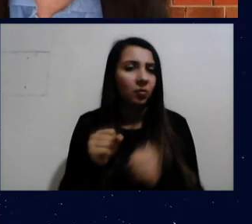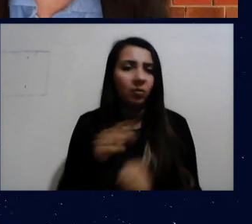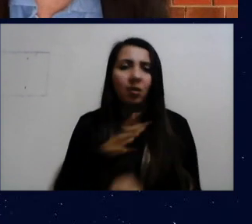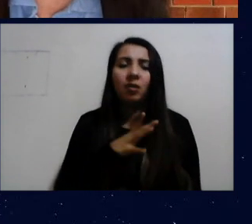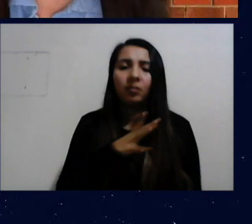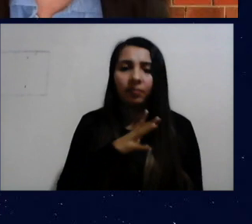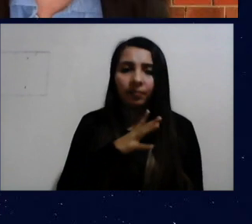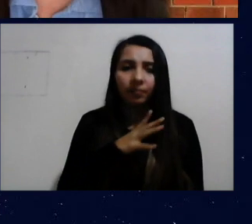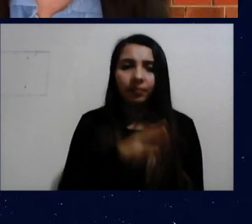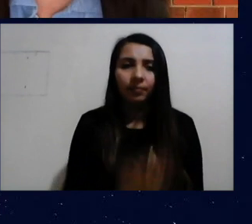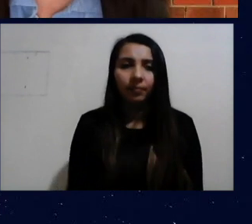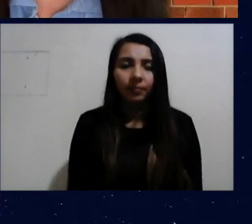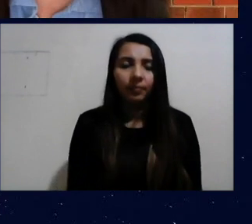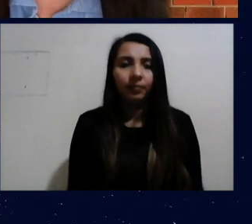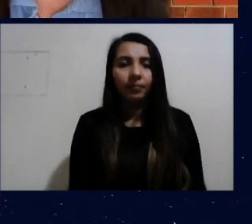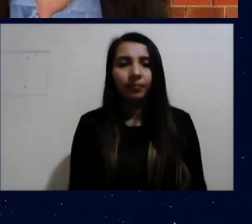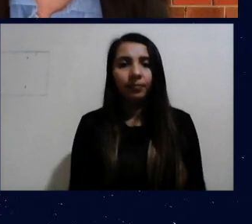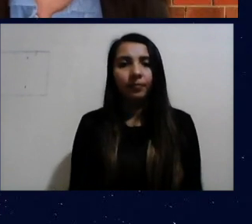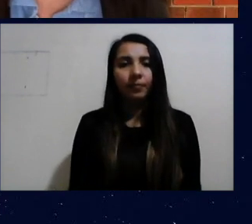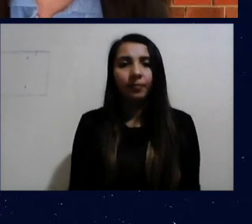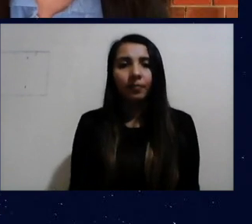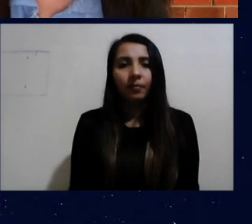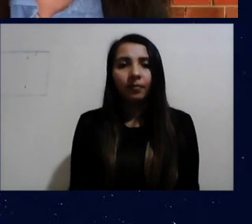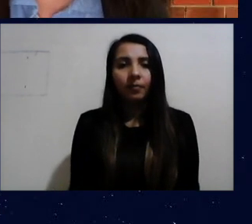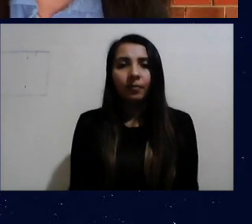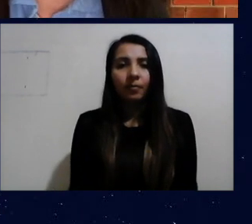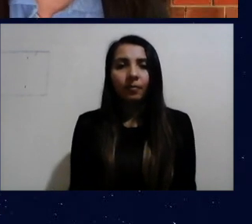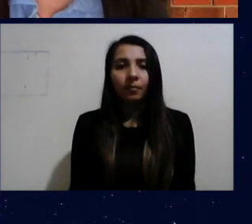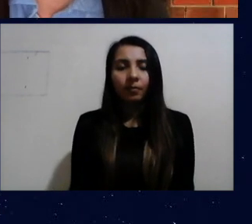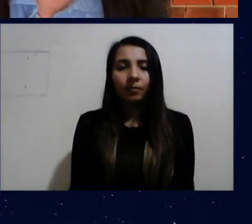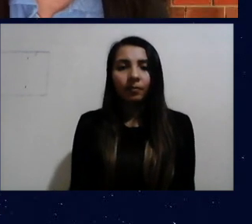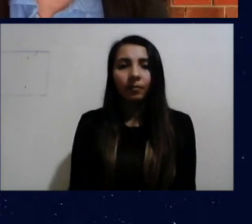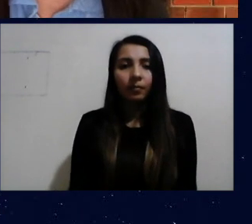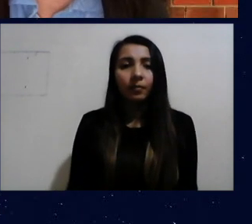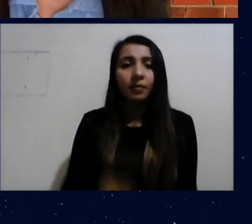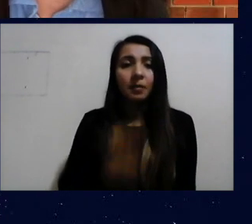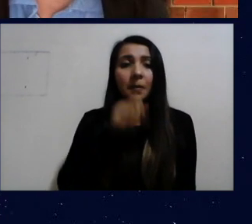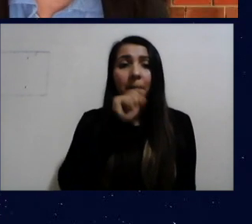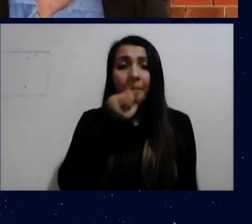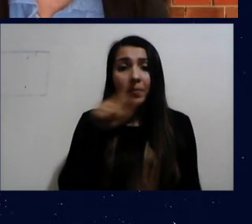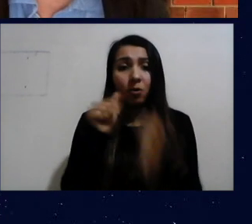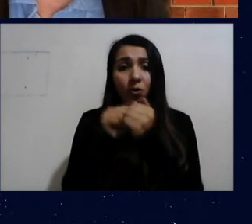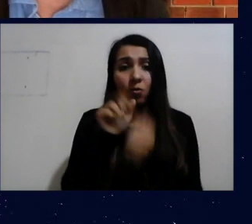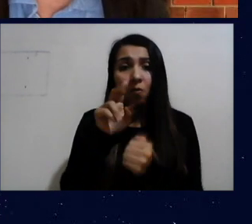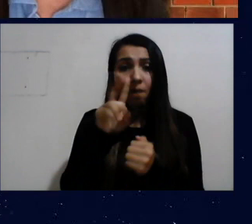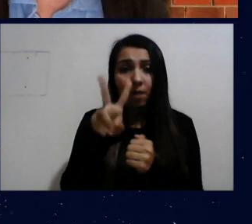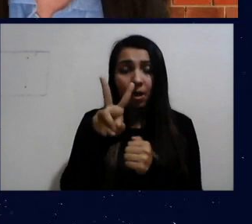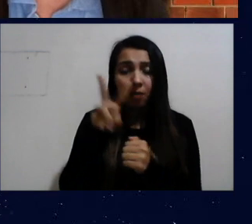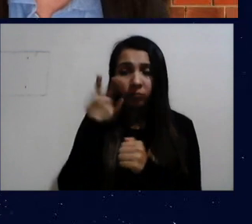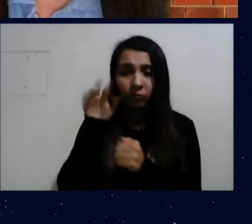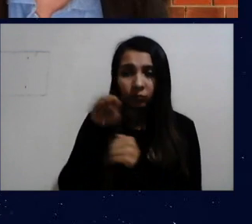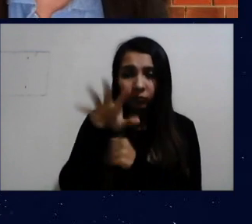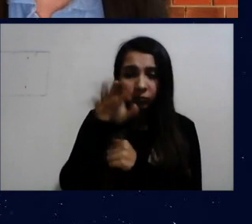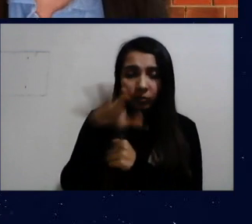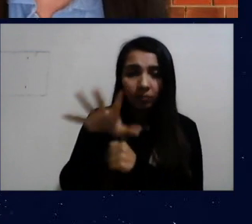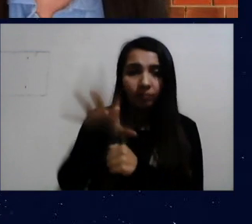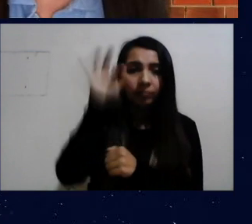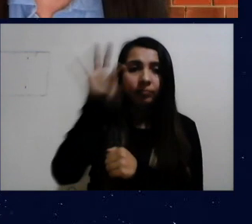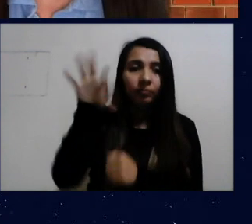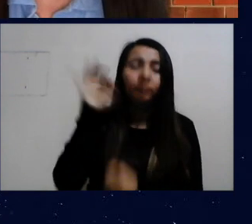también. Sí, en el UV, sí. Y bueno, si nos pudieras